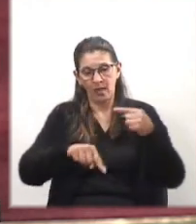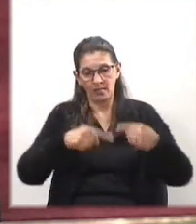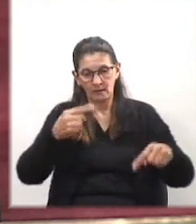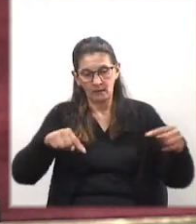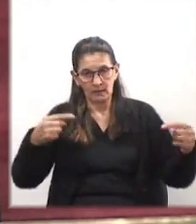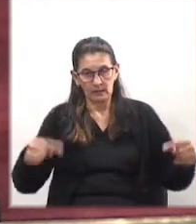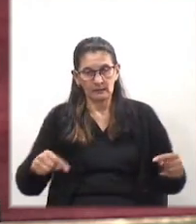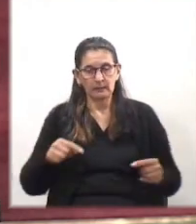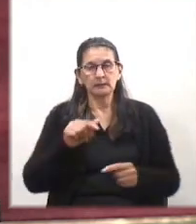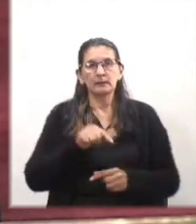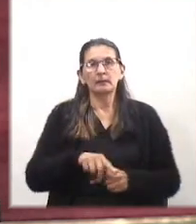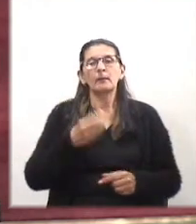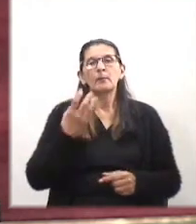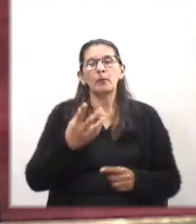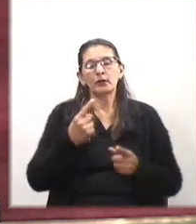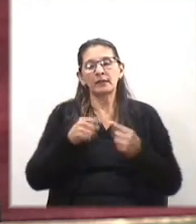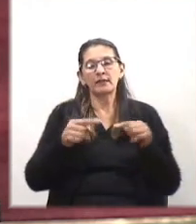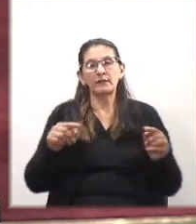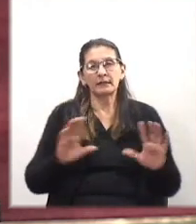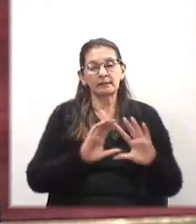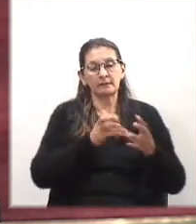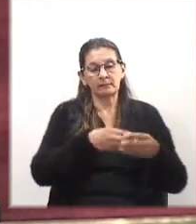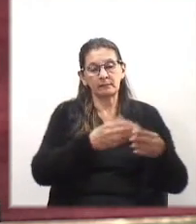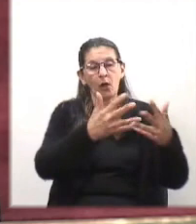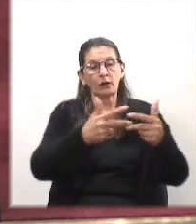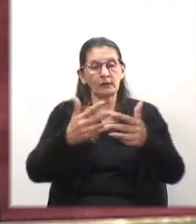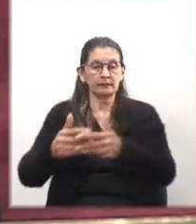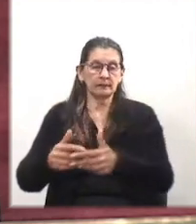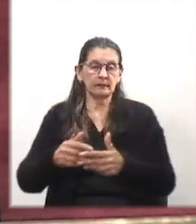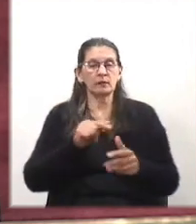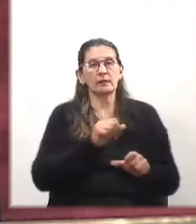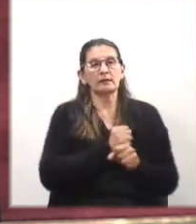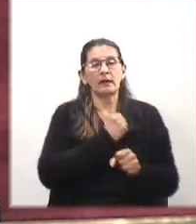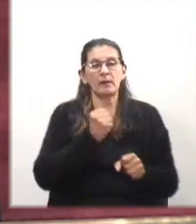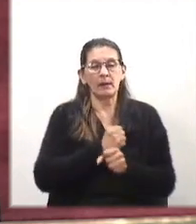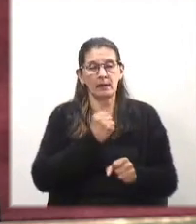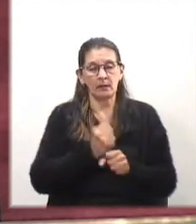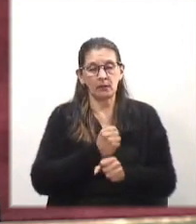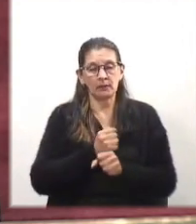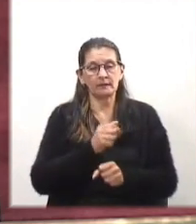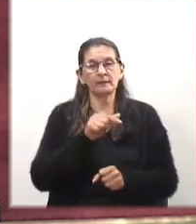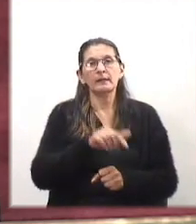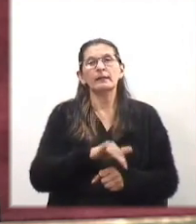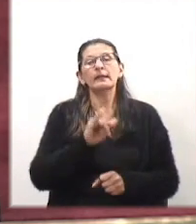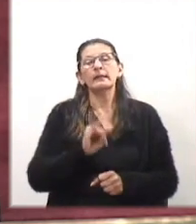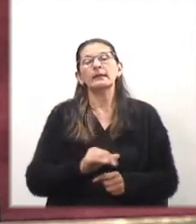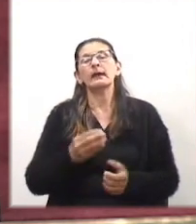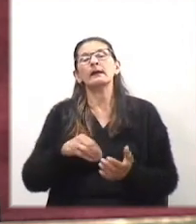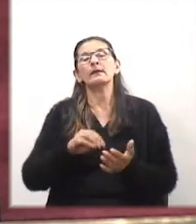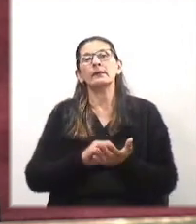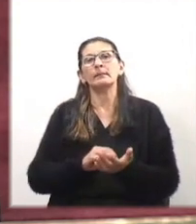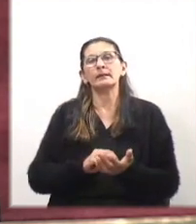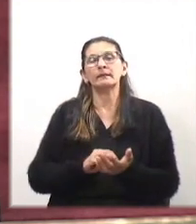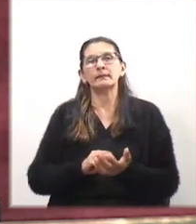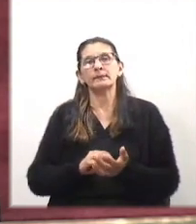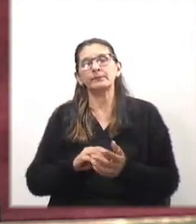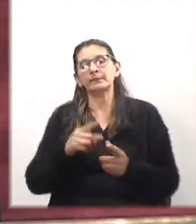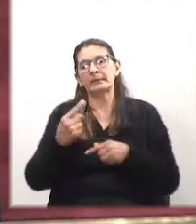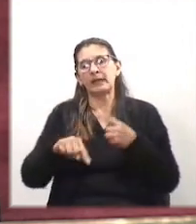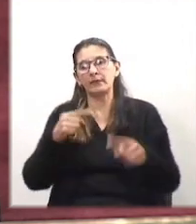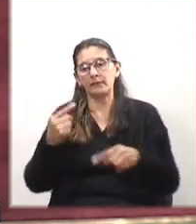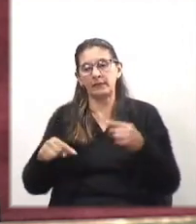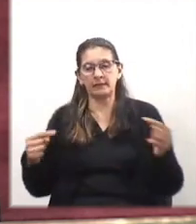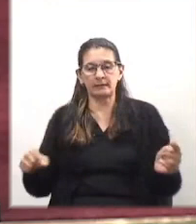aspectos resaltados por las distintas delegaciones recibidas en la Comisión de Legislación de Trabajo y Seguridad Social, las cuales se refirieron a